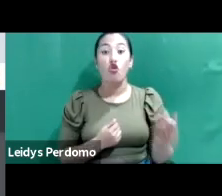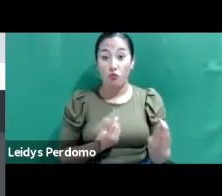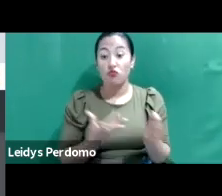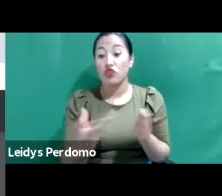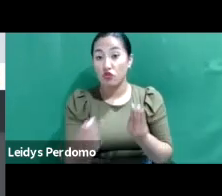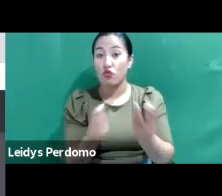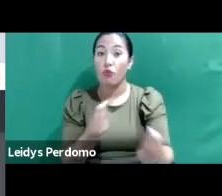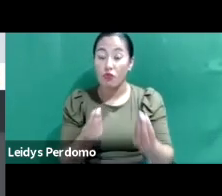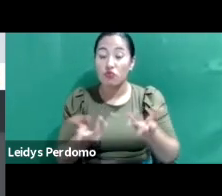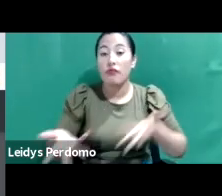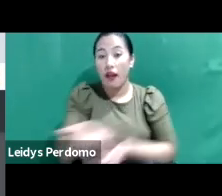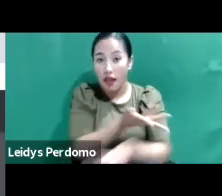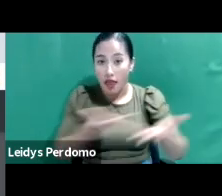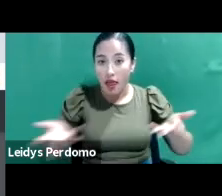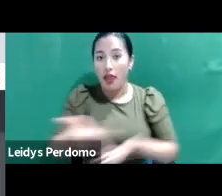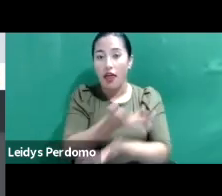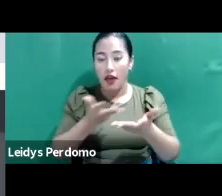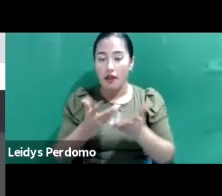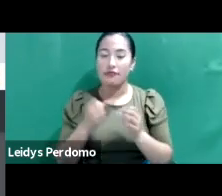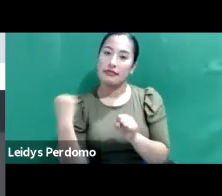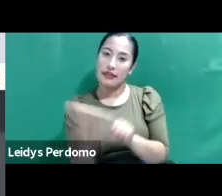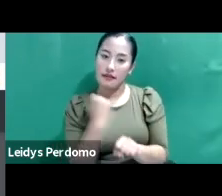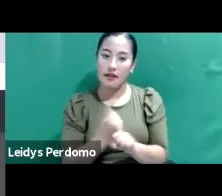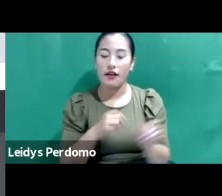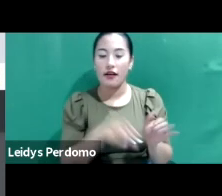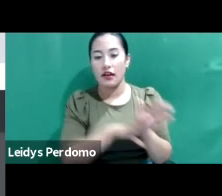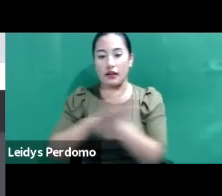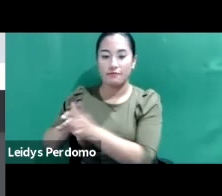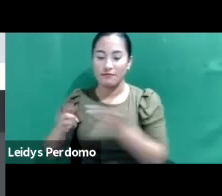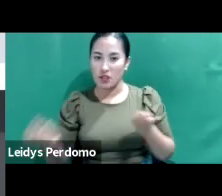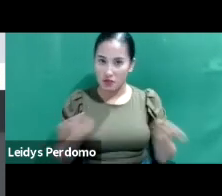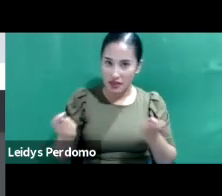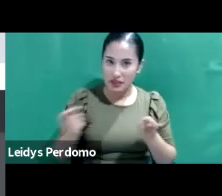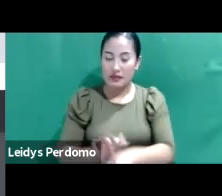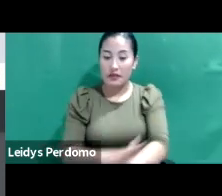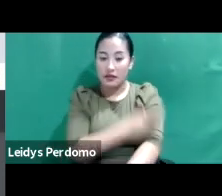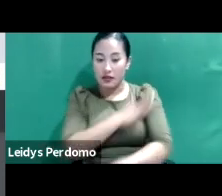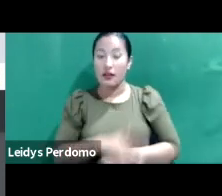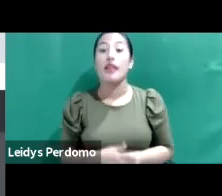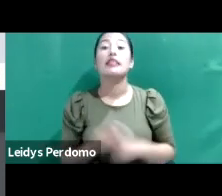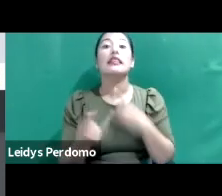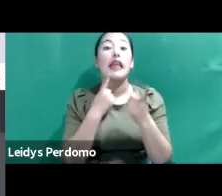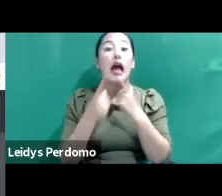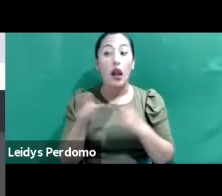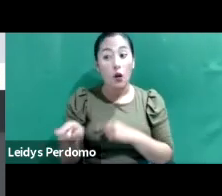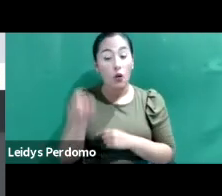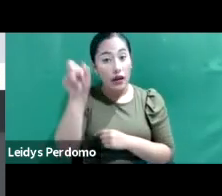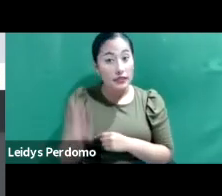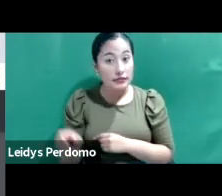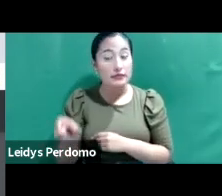Claudia, muy bien. Nominación emocional, dice Andrea, súper. Diálogo con la familia para